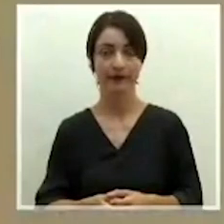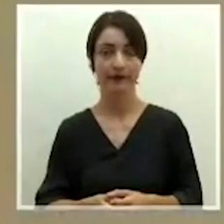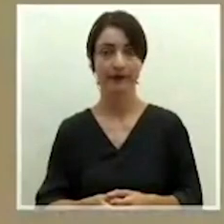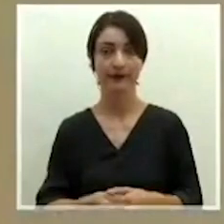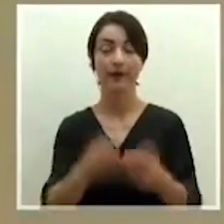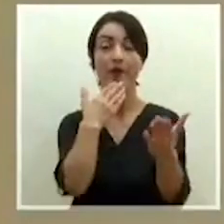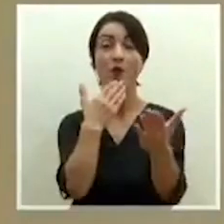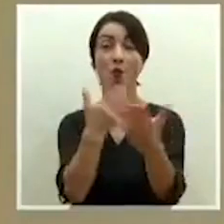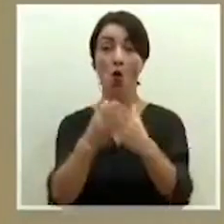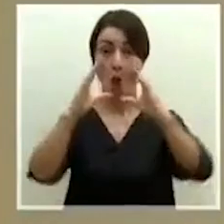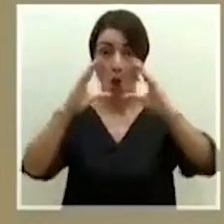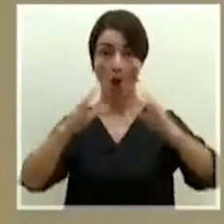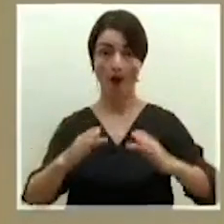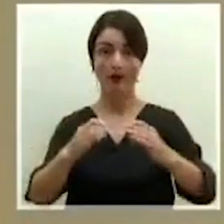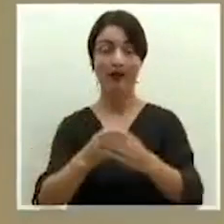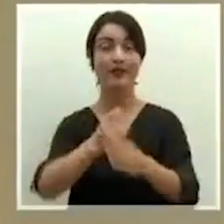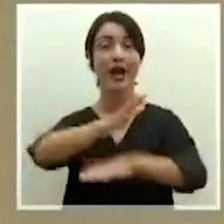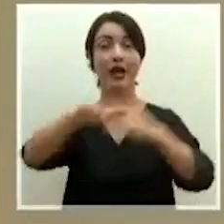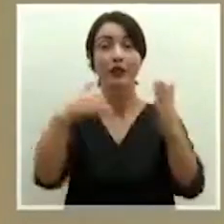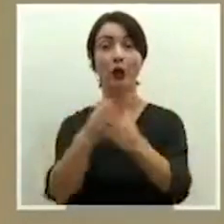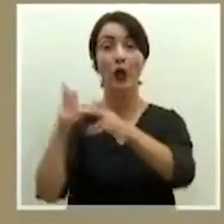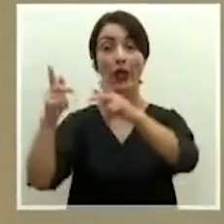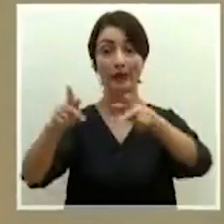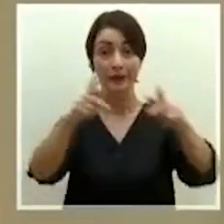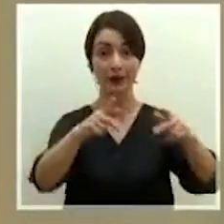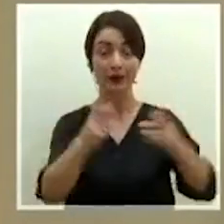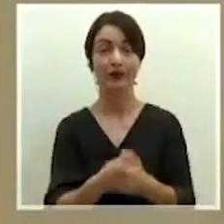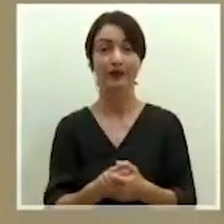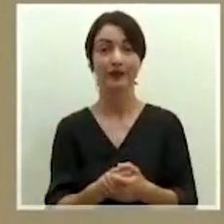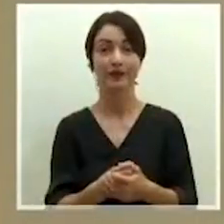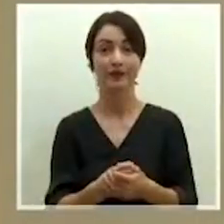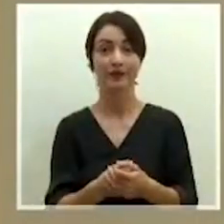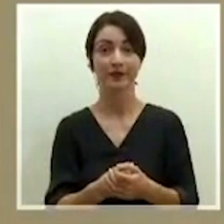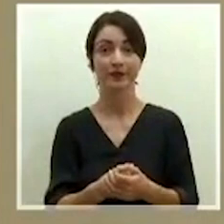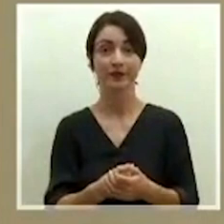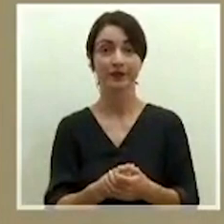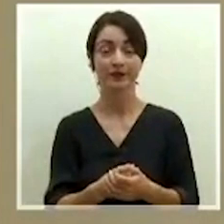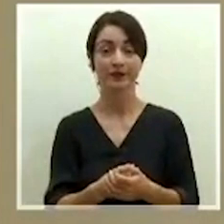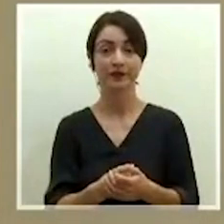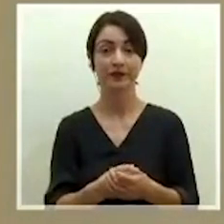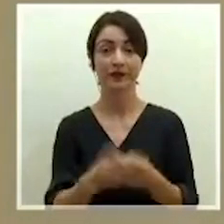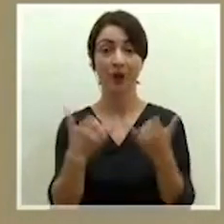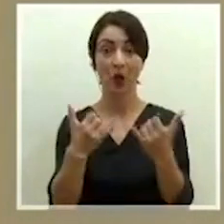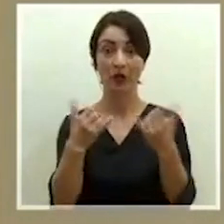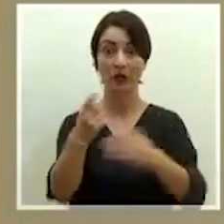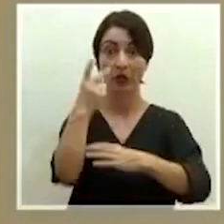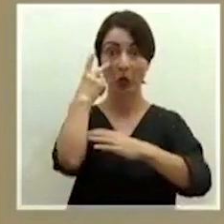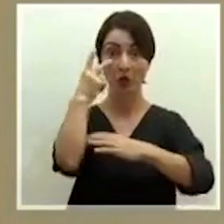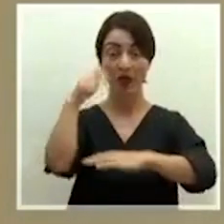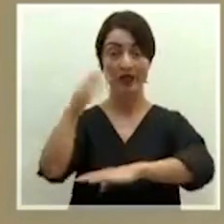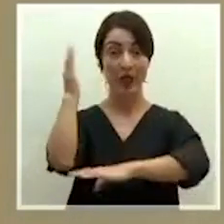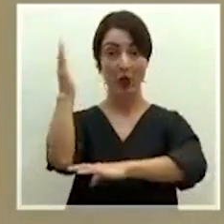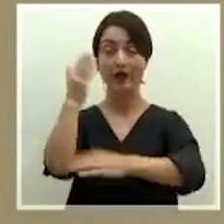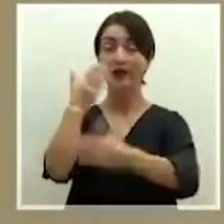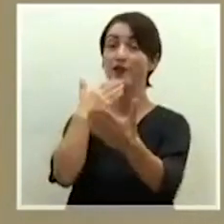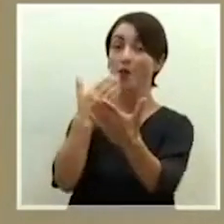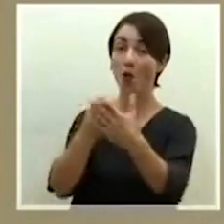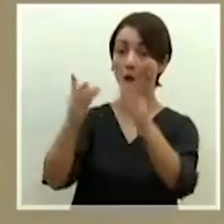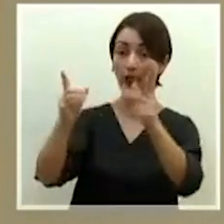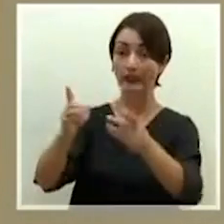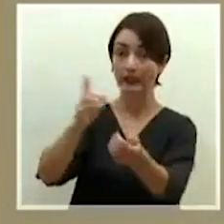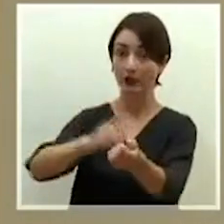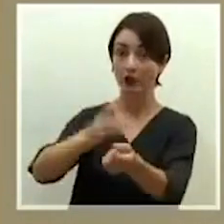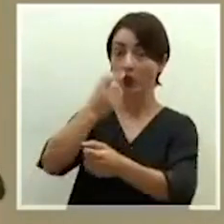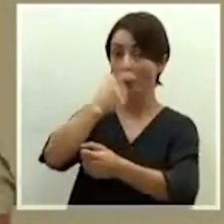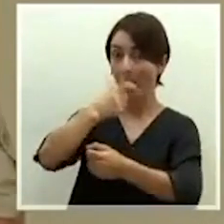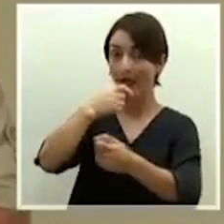Muy buenas tardes a todas las personas que están en este momento siguiendo esta conferencia de prensa. Buenas tardes, doctor Macaya. Buenas